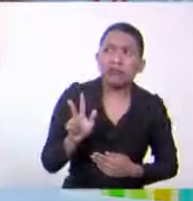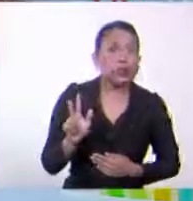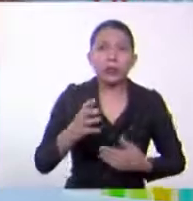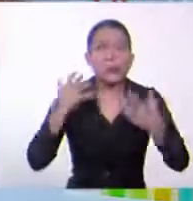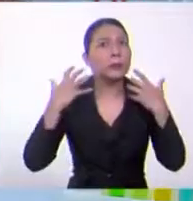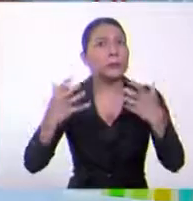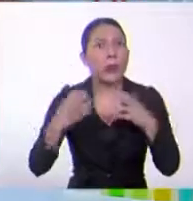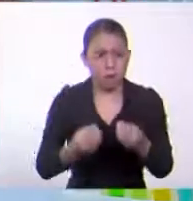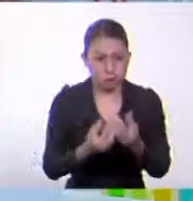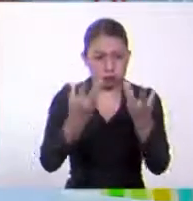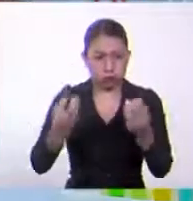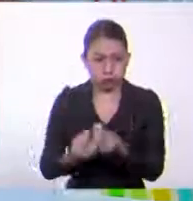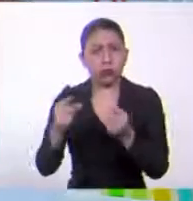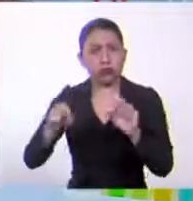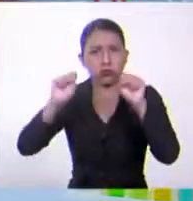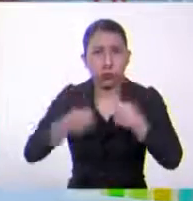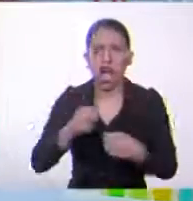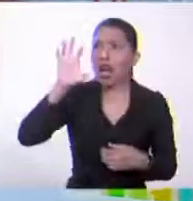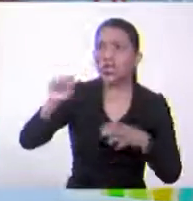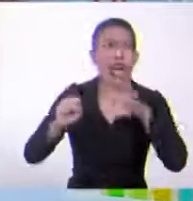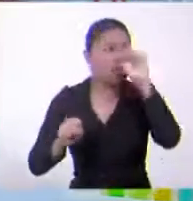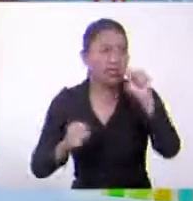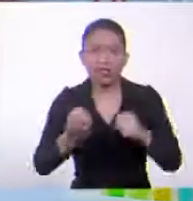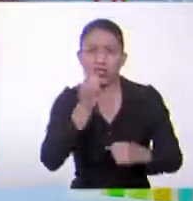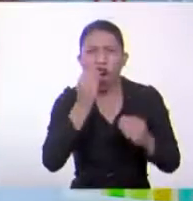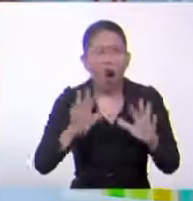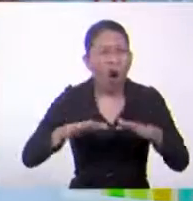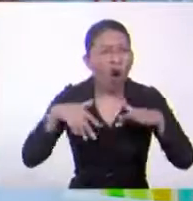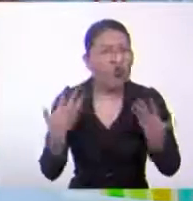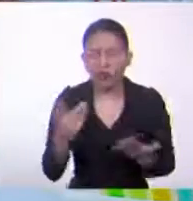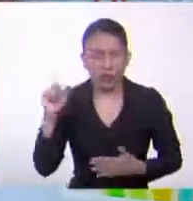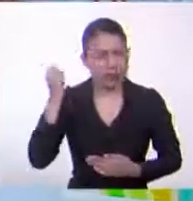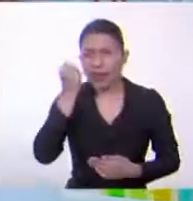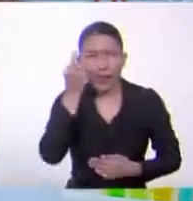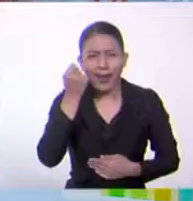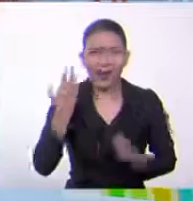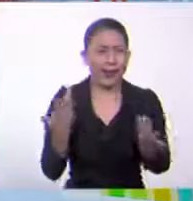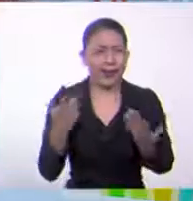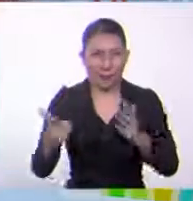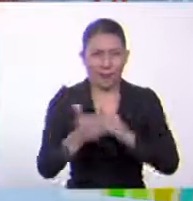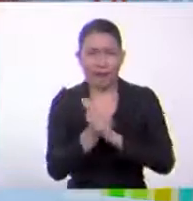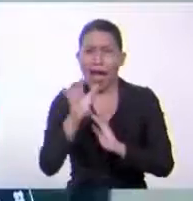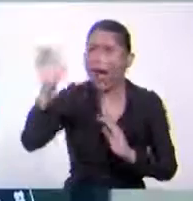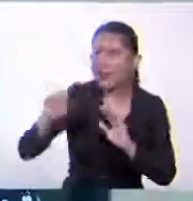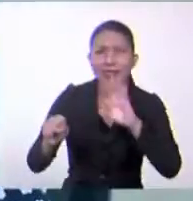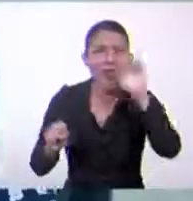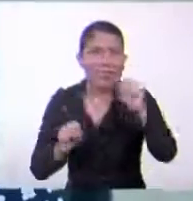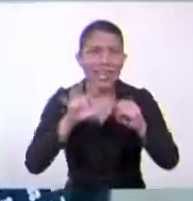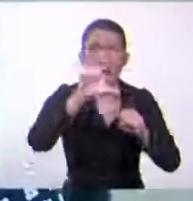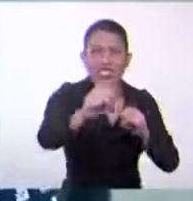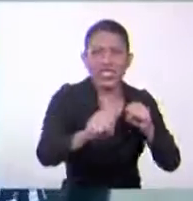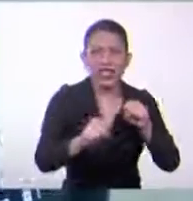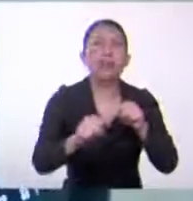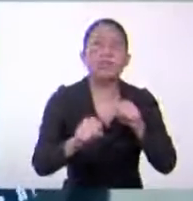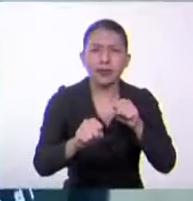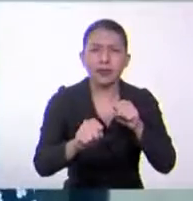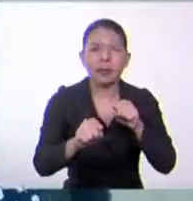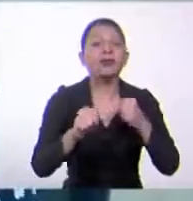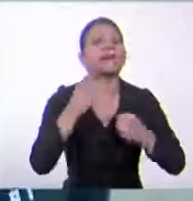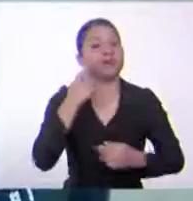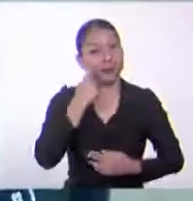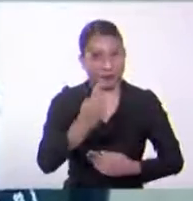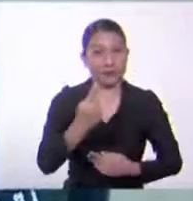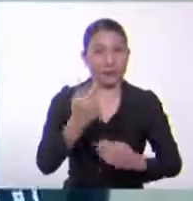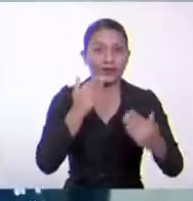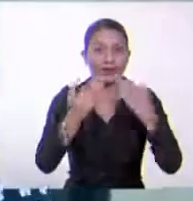plantas carnívoras. Entonces, ¿cómo es que entre ellas tienen la habilidad para capturar? Bueno, para saber un poco acerca de